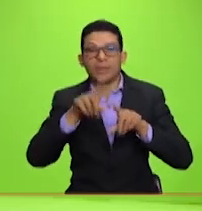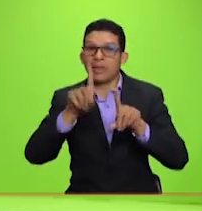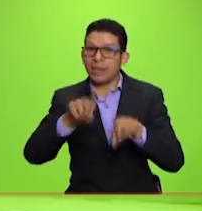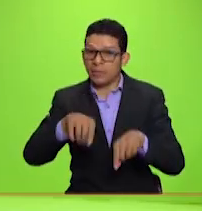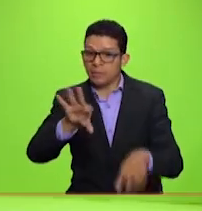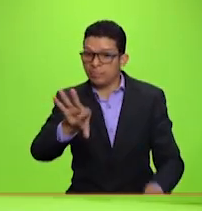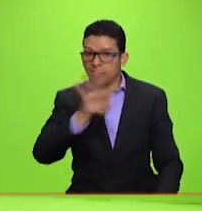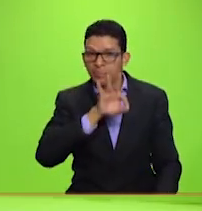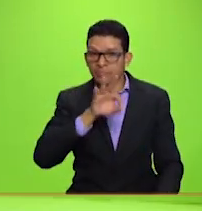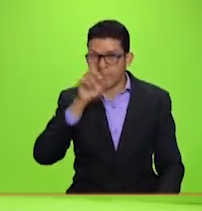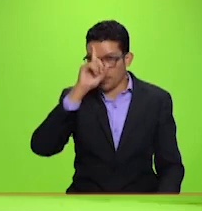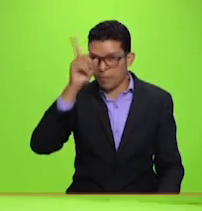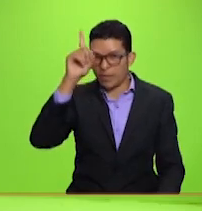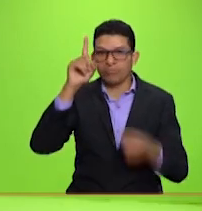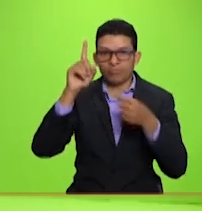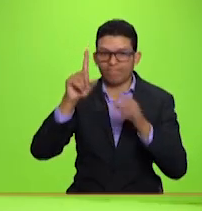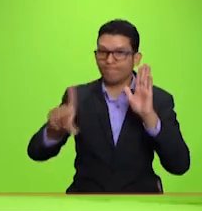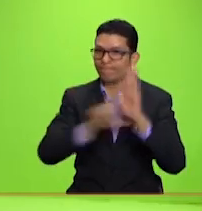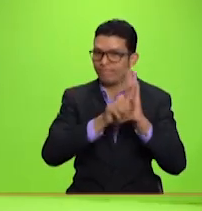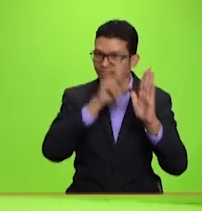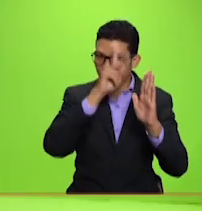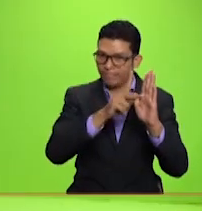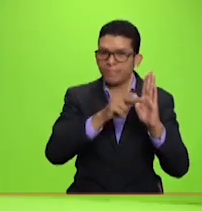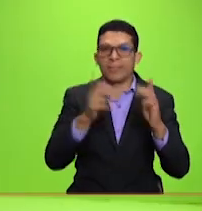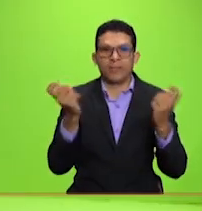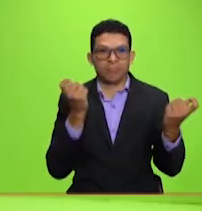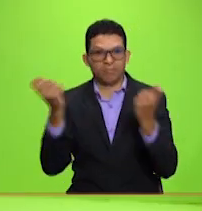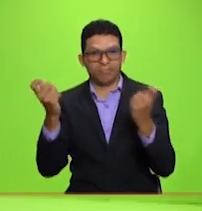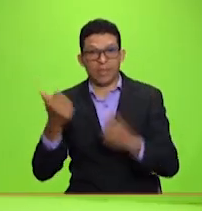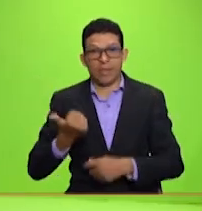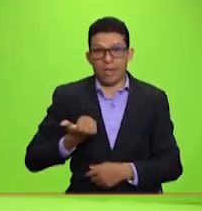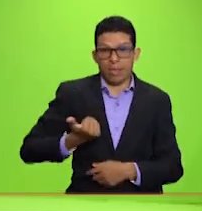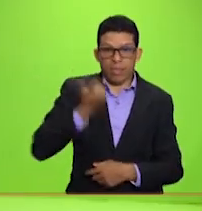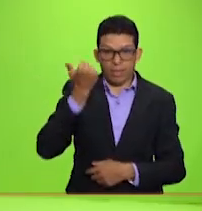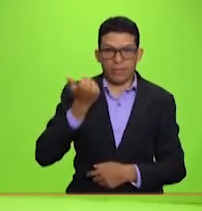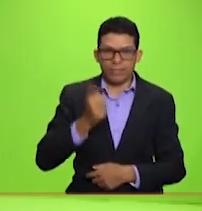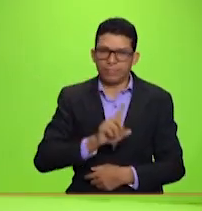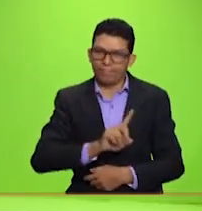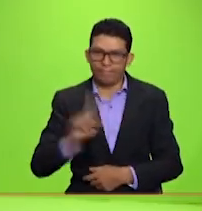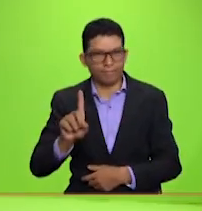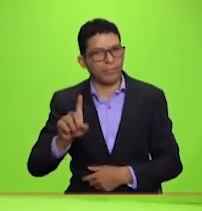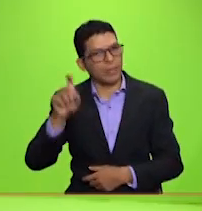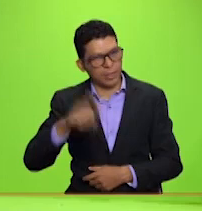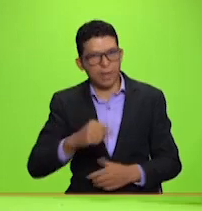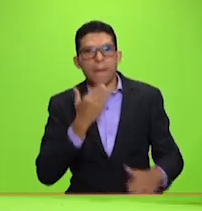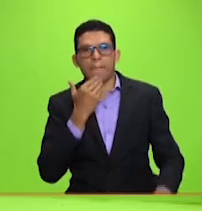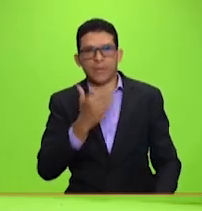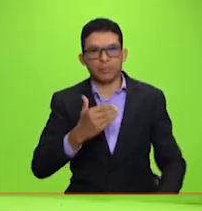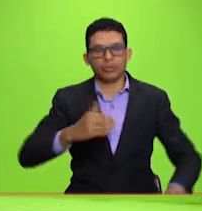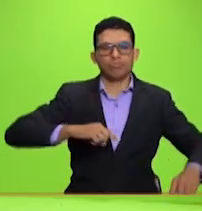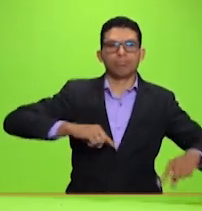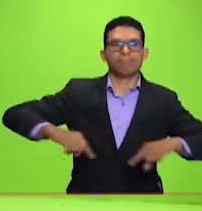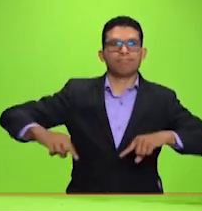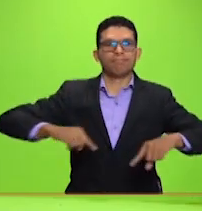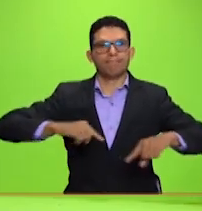elegir madera legal, controlar que no se hagan aprovechamientos ilícitos, es decir, una gobernanza